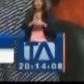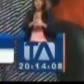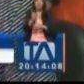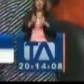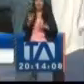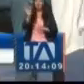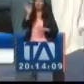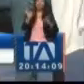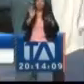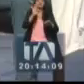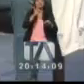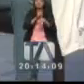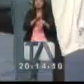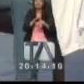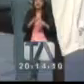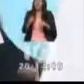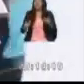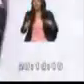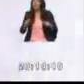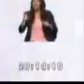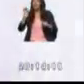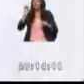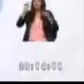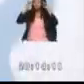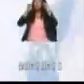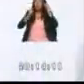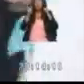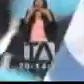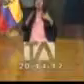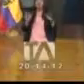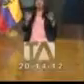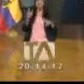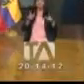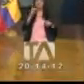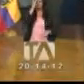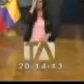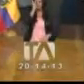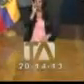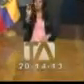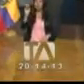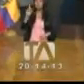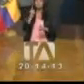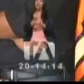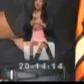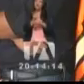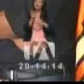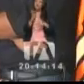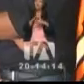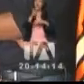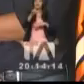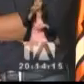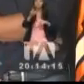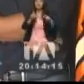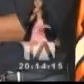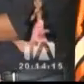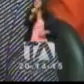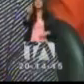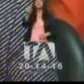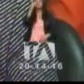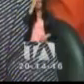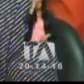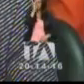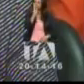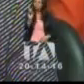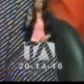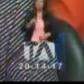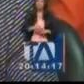dos candidaturas. Ni Moreno ni Lasso convencen a la Izquierda Democrática, por eso la decisión de dejarlo a criterio de sus militantes. Las